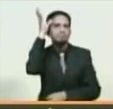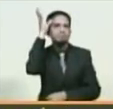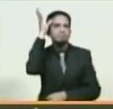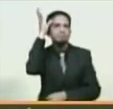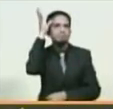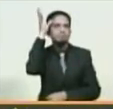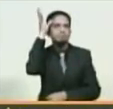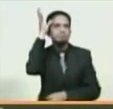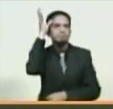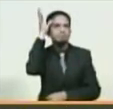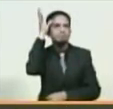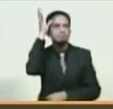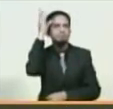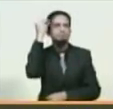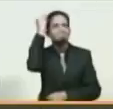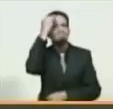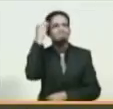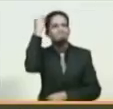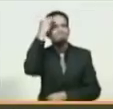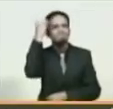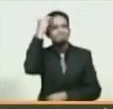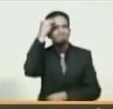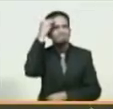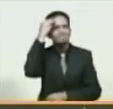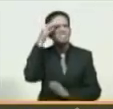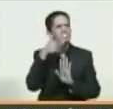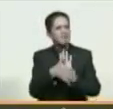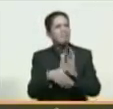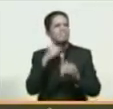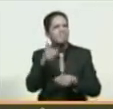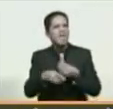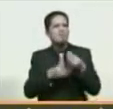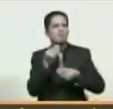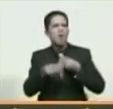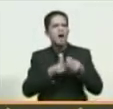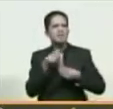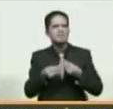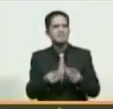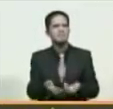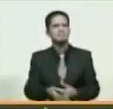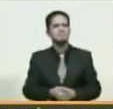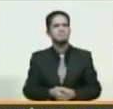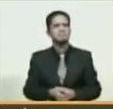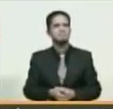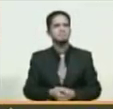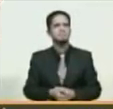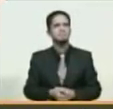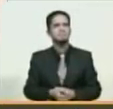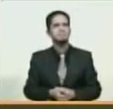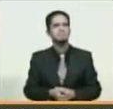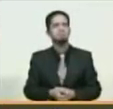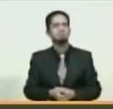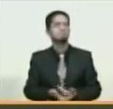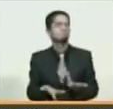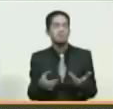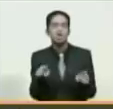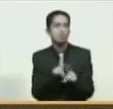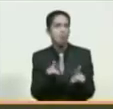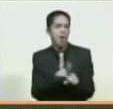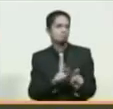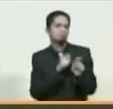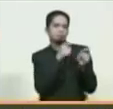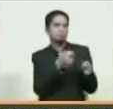una profunda reflexión sobre qué hacer. Como nos hubiese correspondido a cualquier